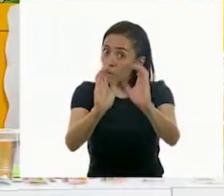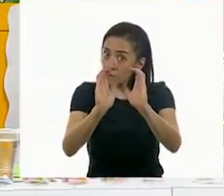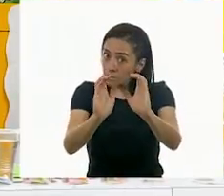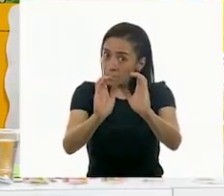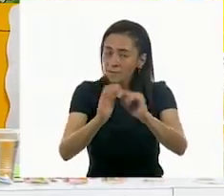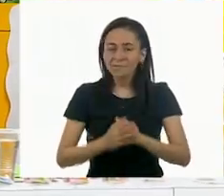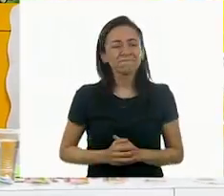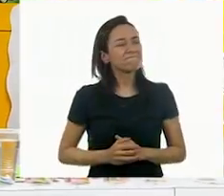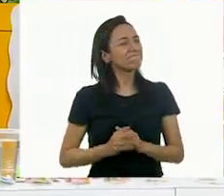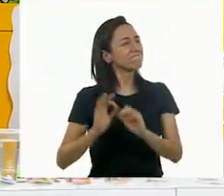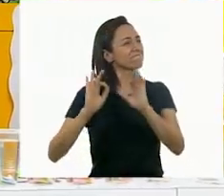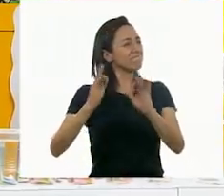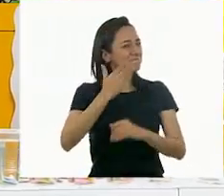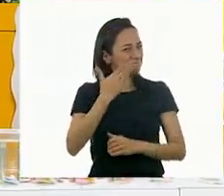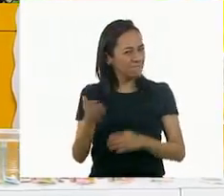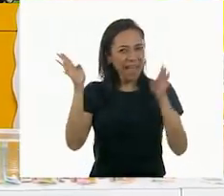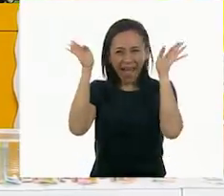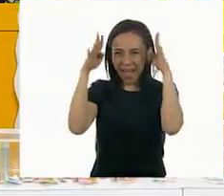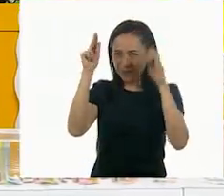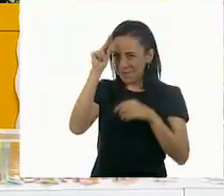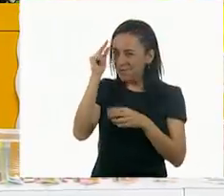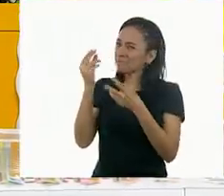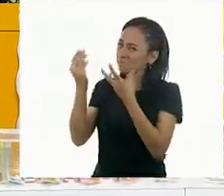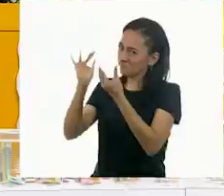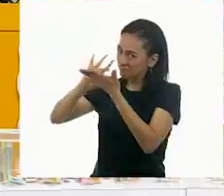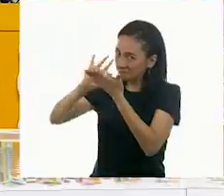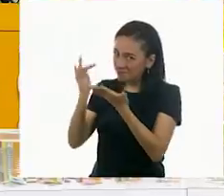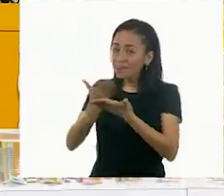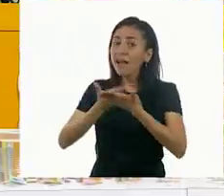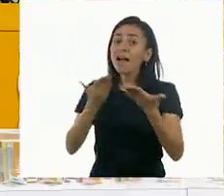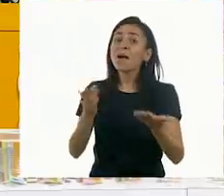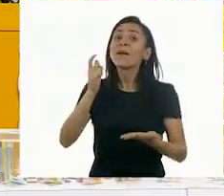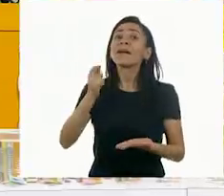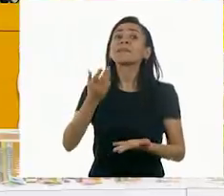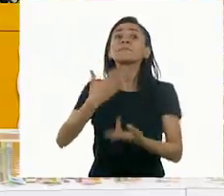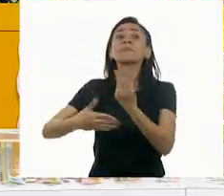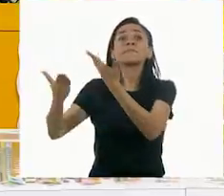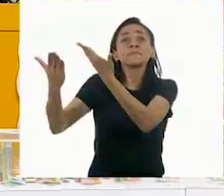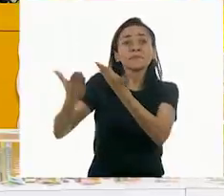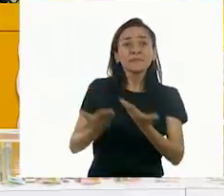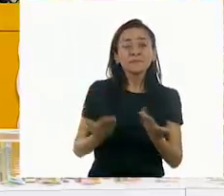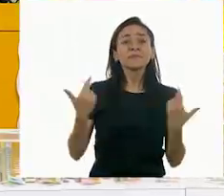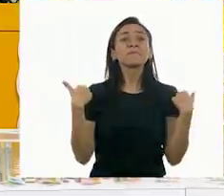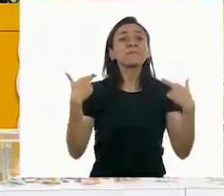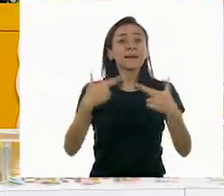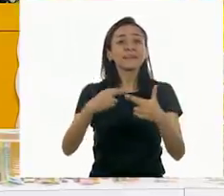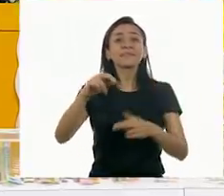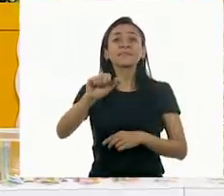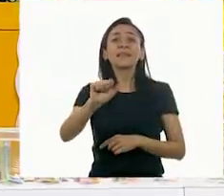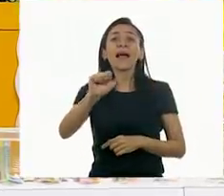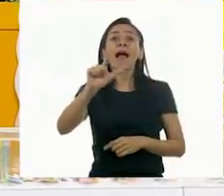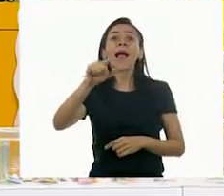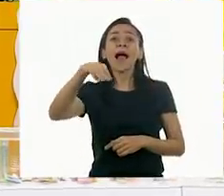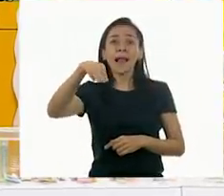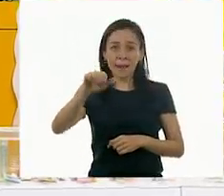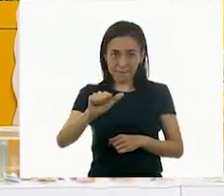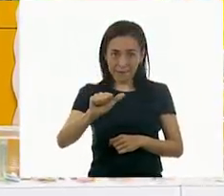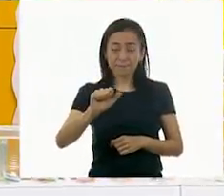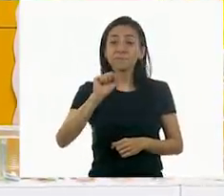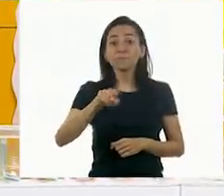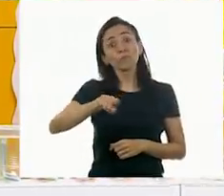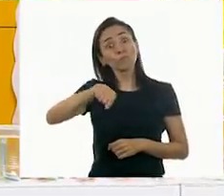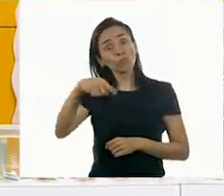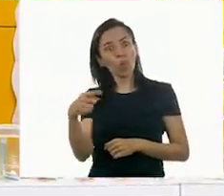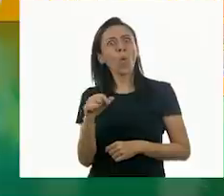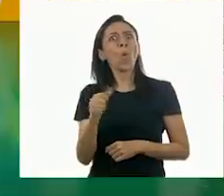Perfecto, muchas gracias, Ajo Listo. Y ahora le daremos la bienvenida a la maestra Alma Livia y a Super Yolistli,